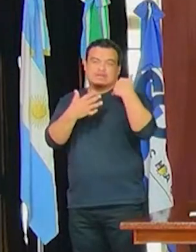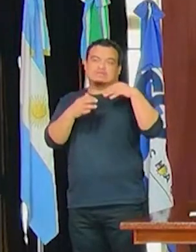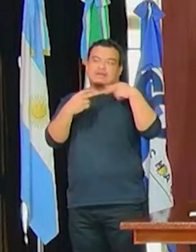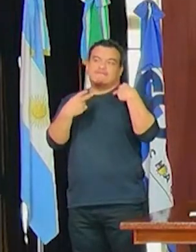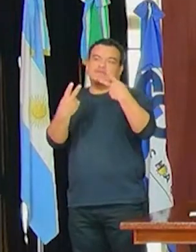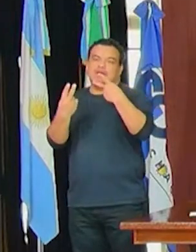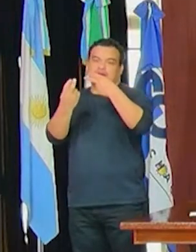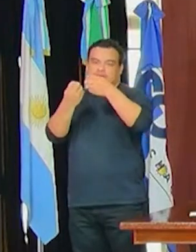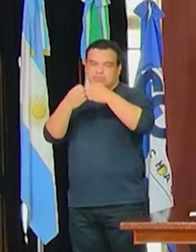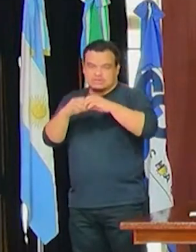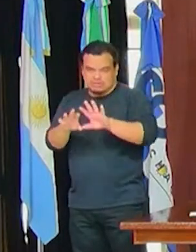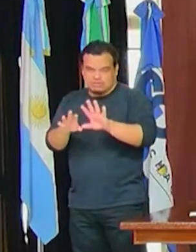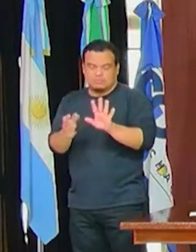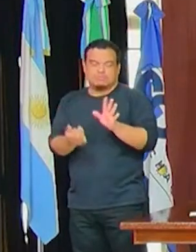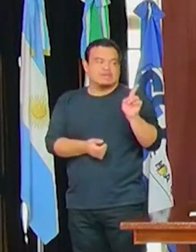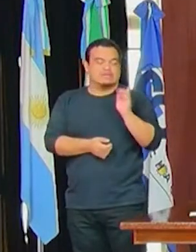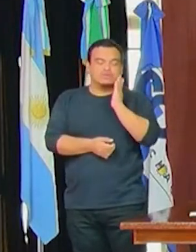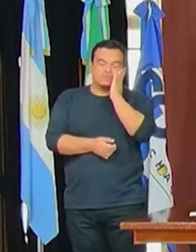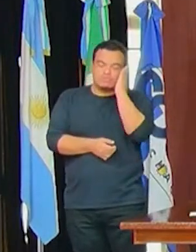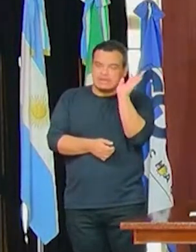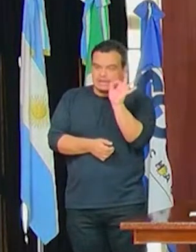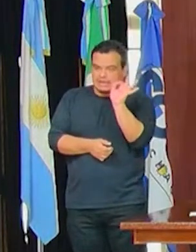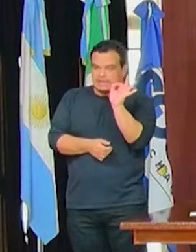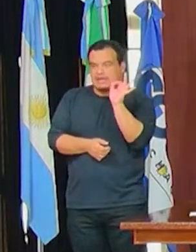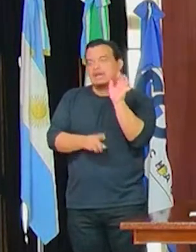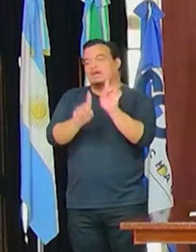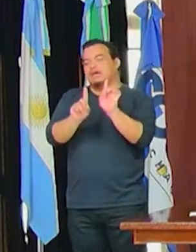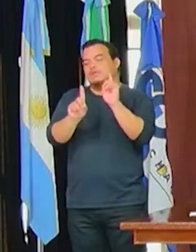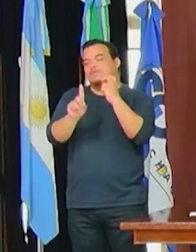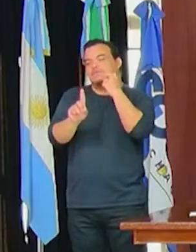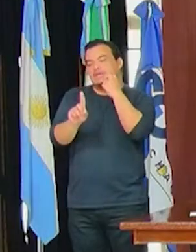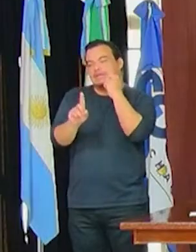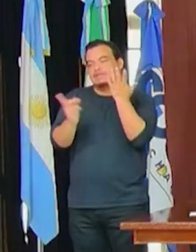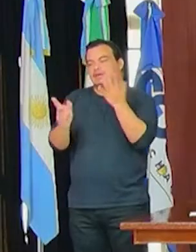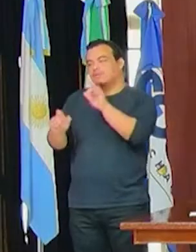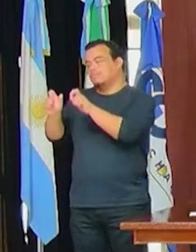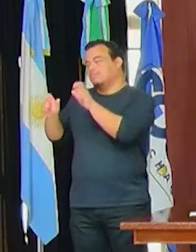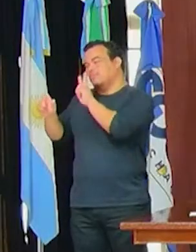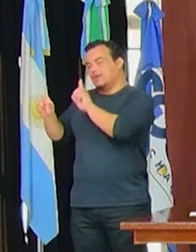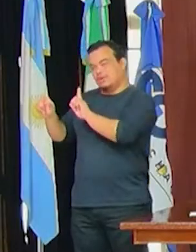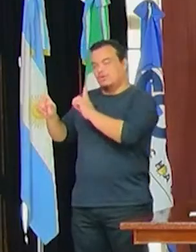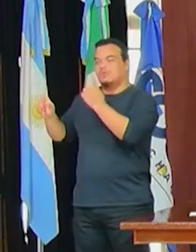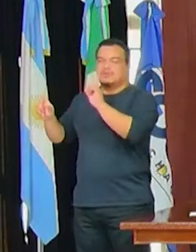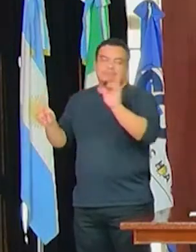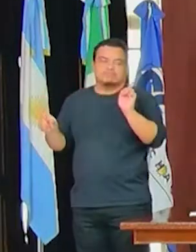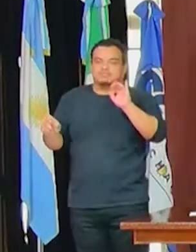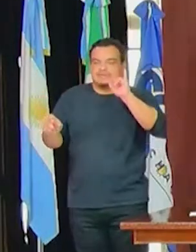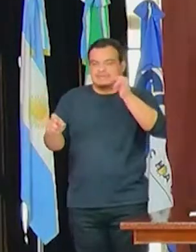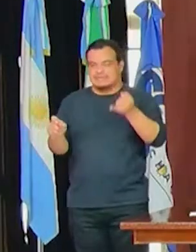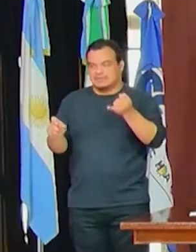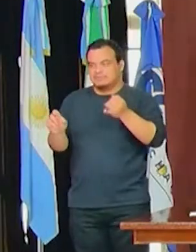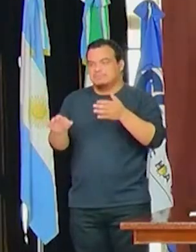dormir. Somos viejitas, yo por ejemplo, las chicas no, pero entonces ya uno no tiene el mismo